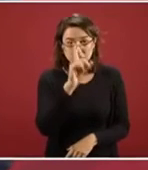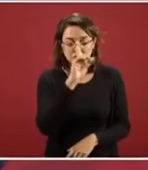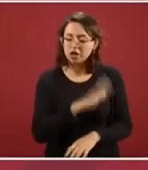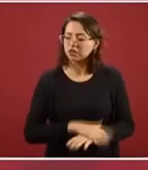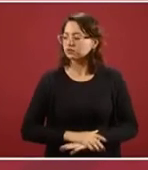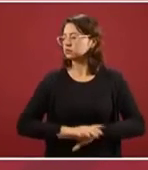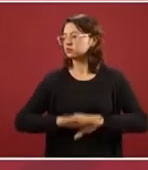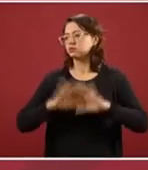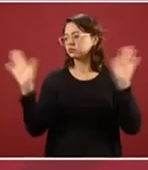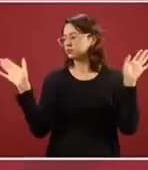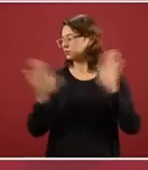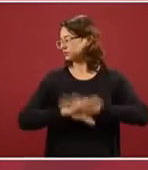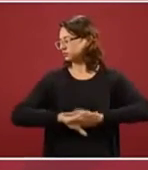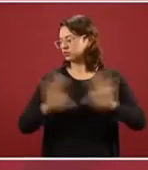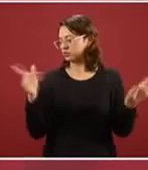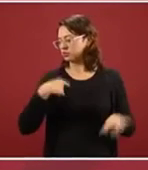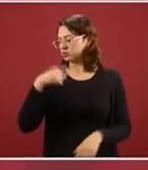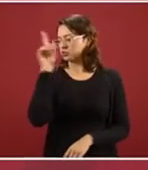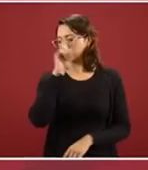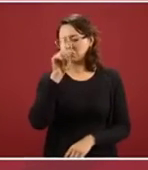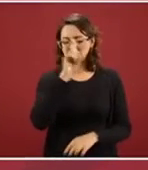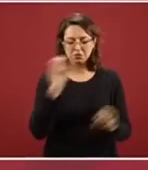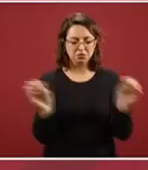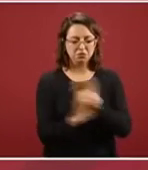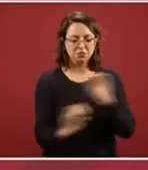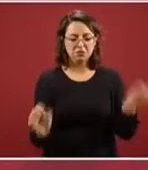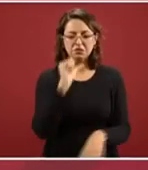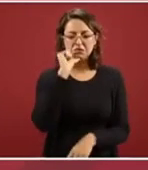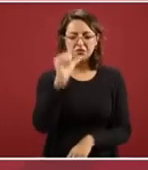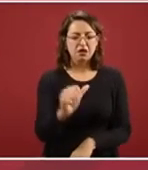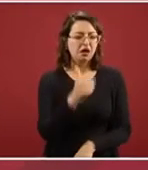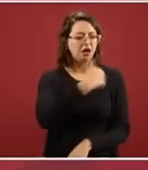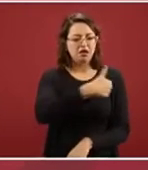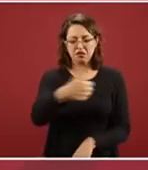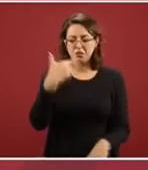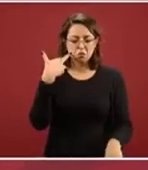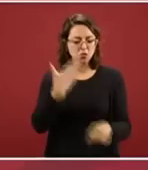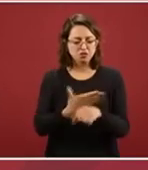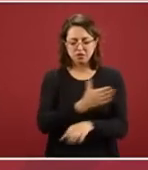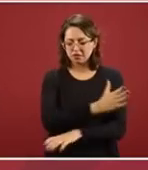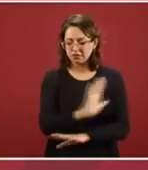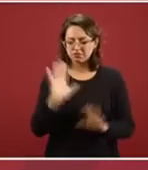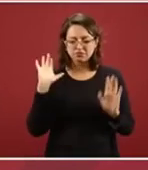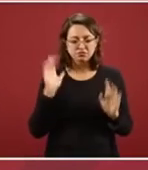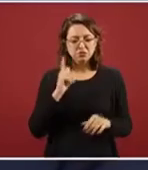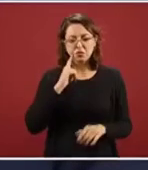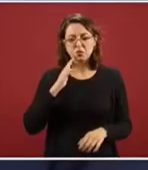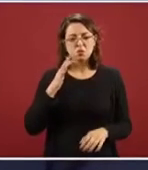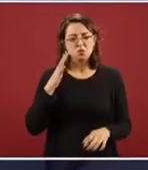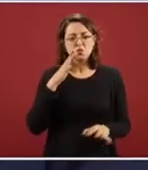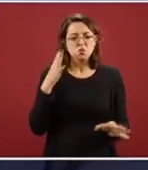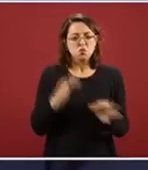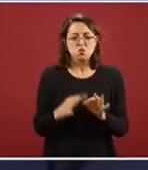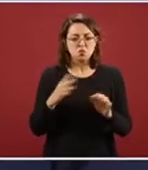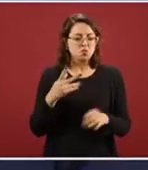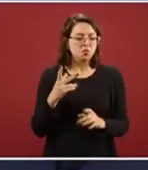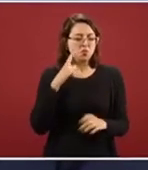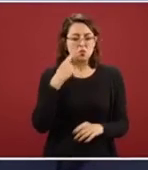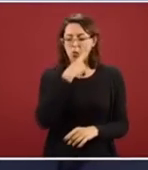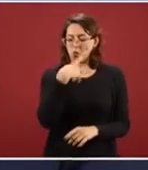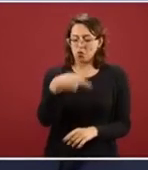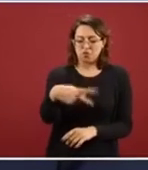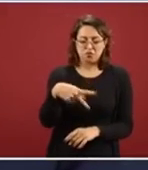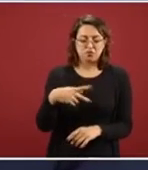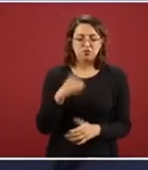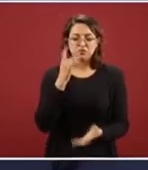cada quien actúe de acuerdo a su responsabilidad, que cada quien asuma su responsabilidad, nada más.